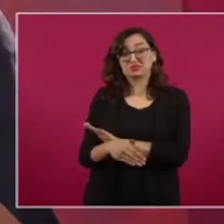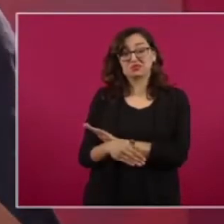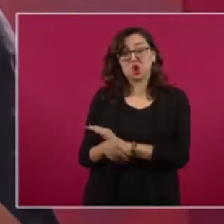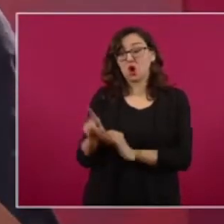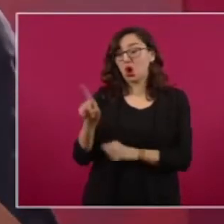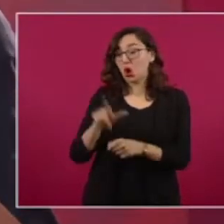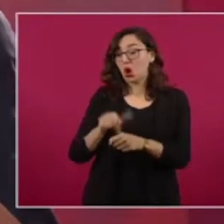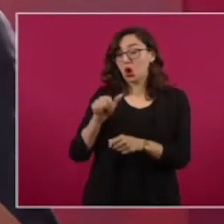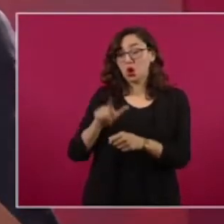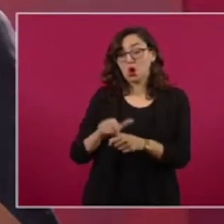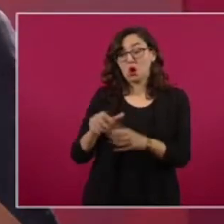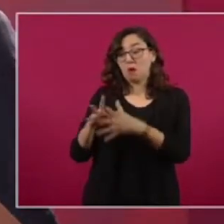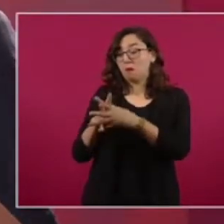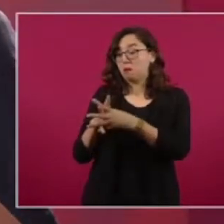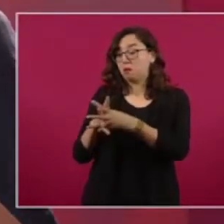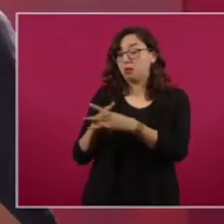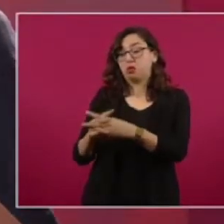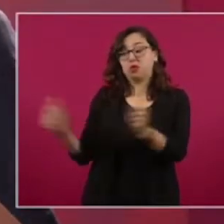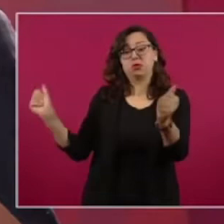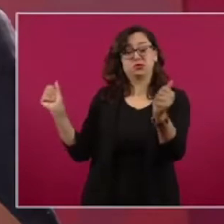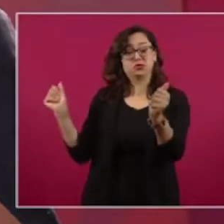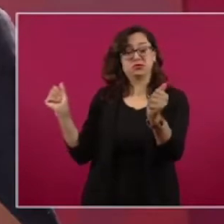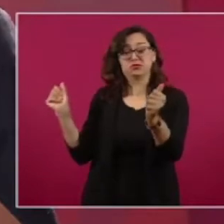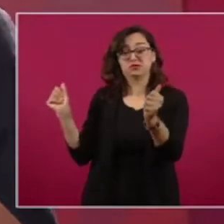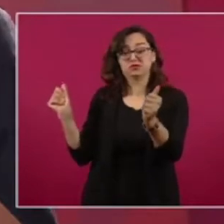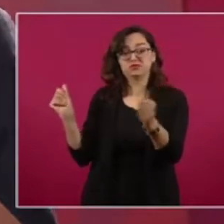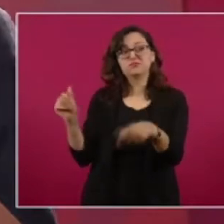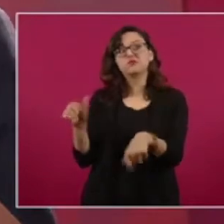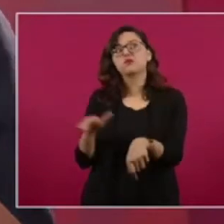porque el Tren Maya